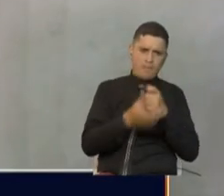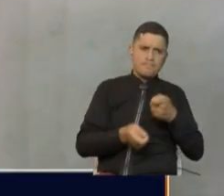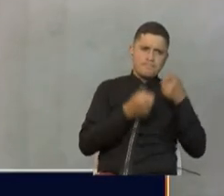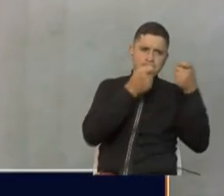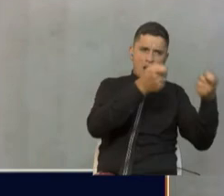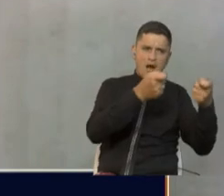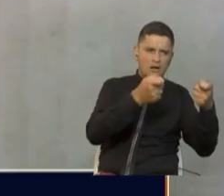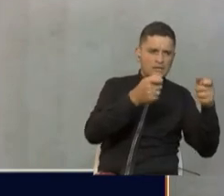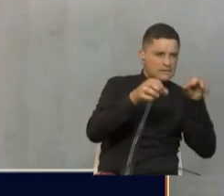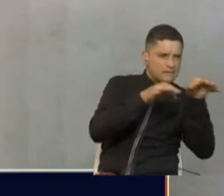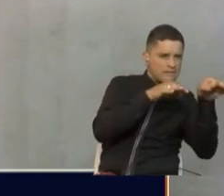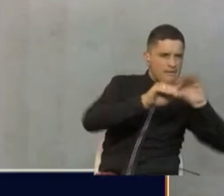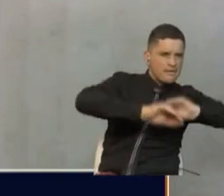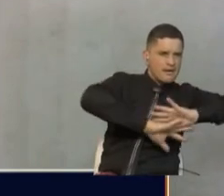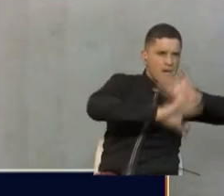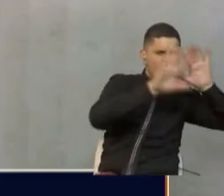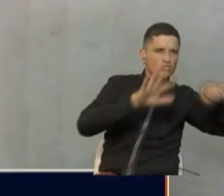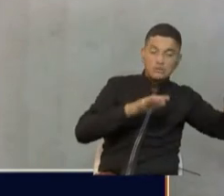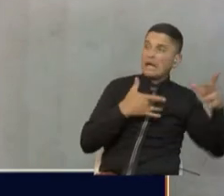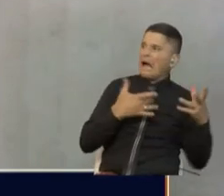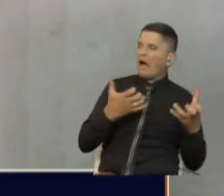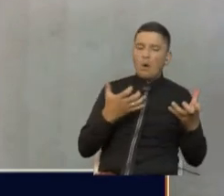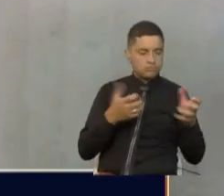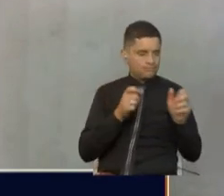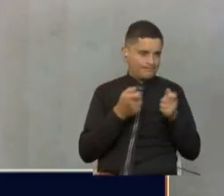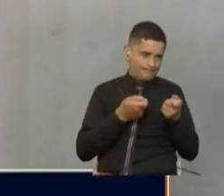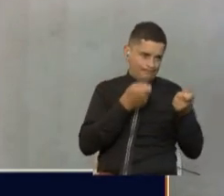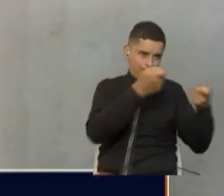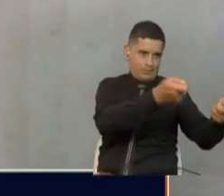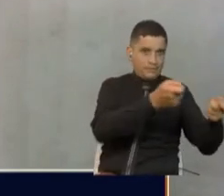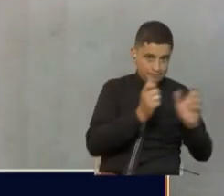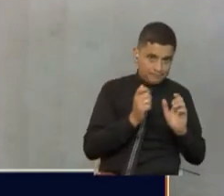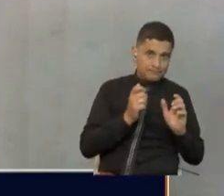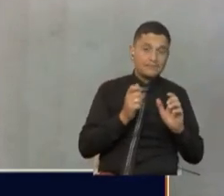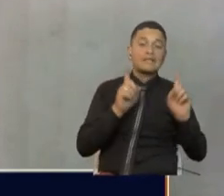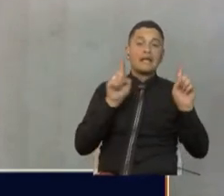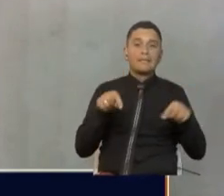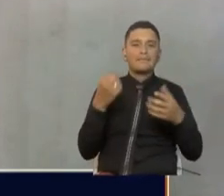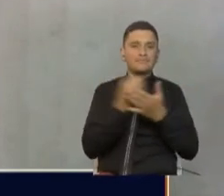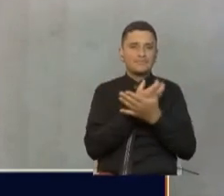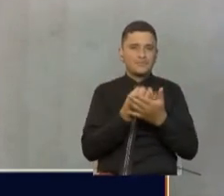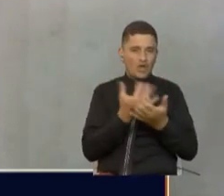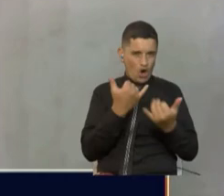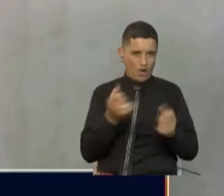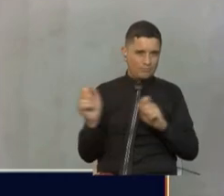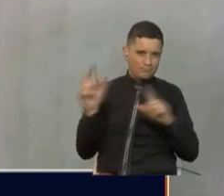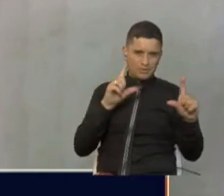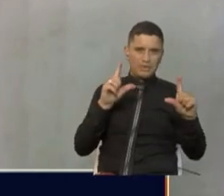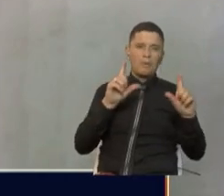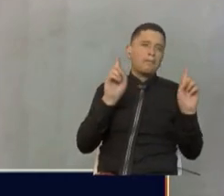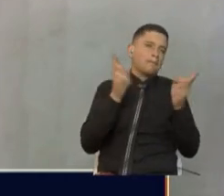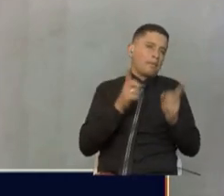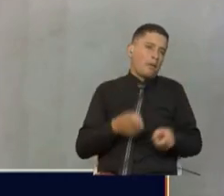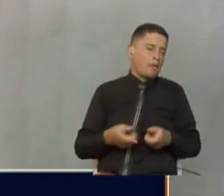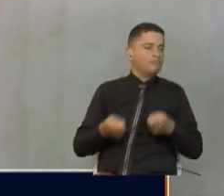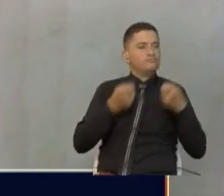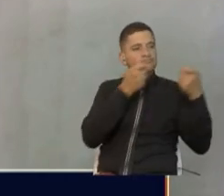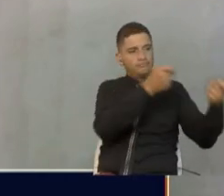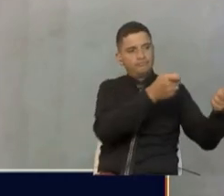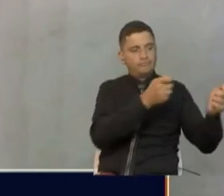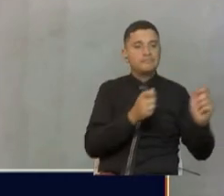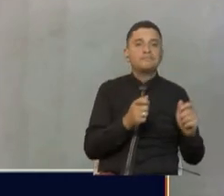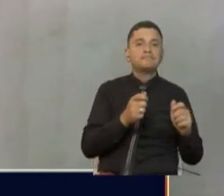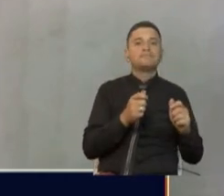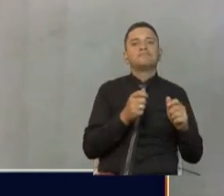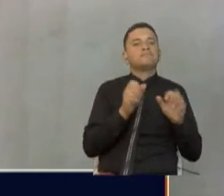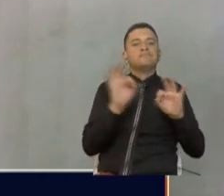ilustra todo lo que ustedes pretendían saber. Igualmente entregué la presentación de hoy, que es un consolidado, pero lo que es más